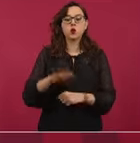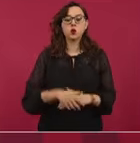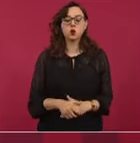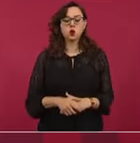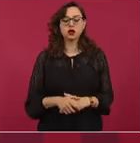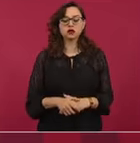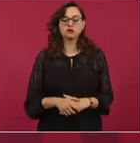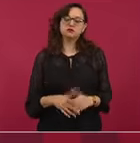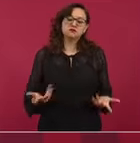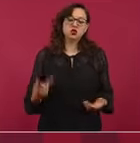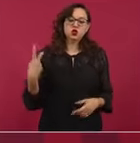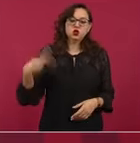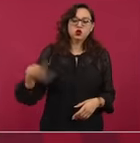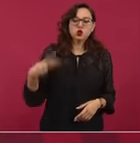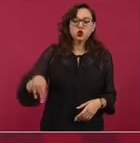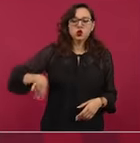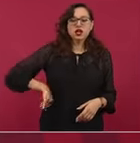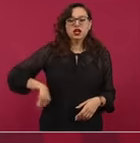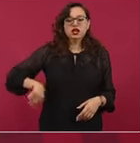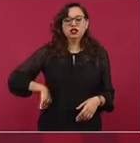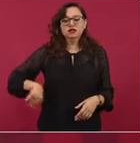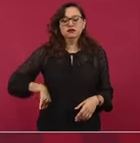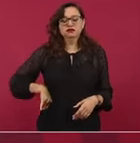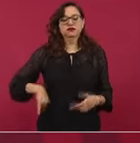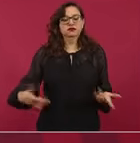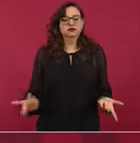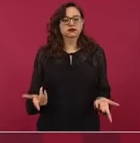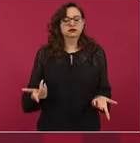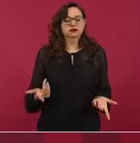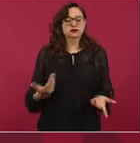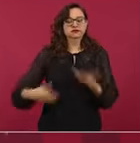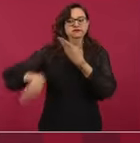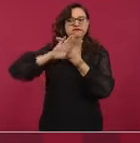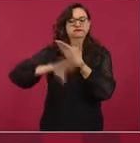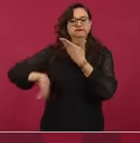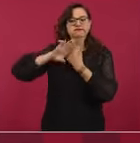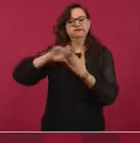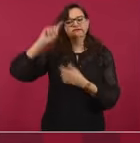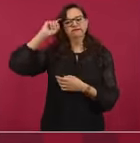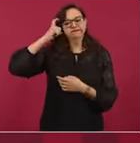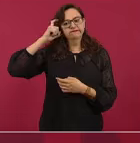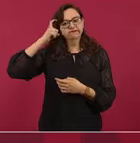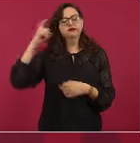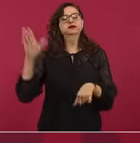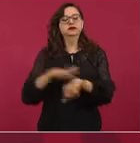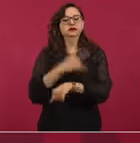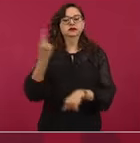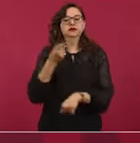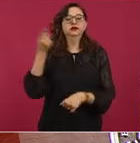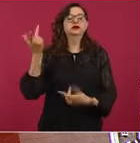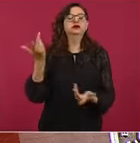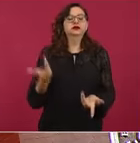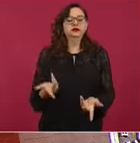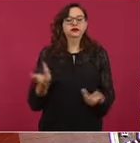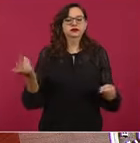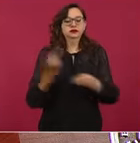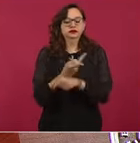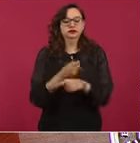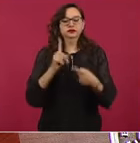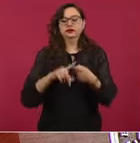esos intereses? ¿Por qué están enojados con nosotros? Porque ya Repsol o